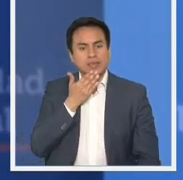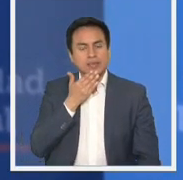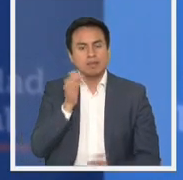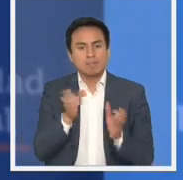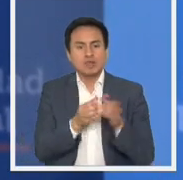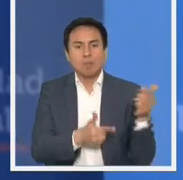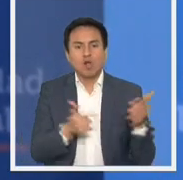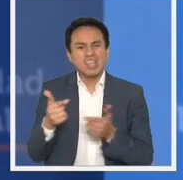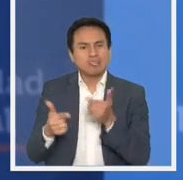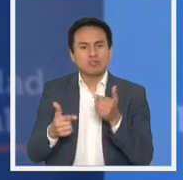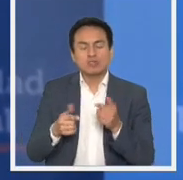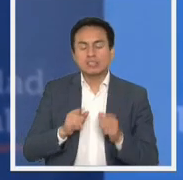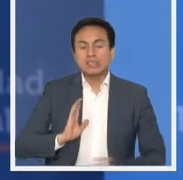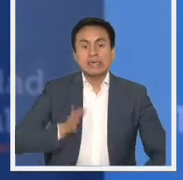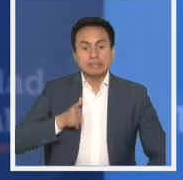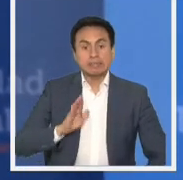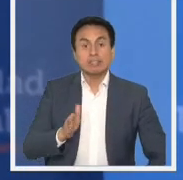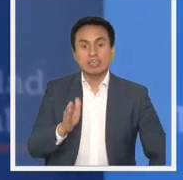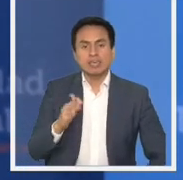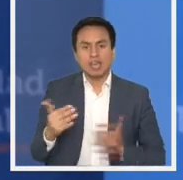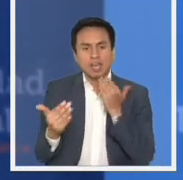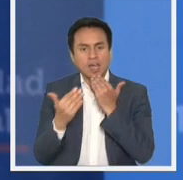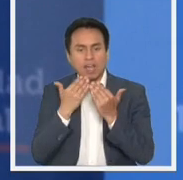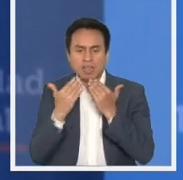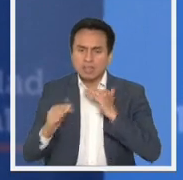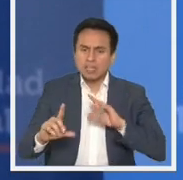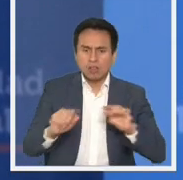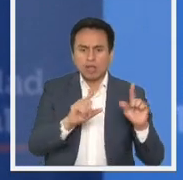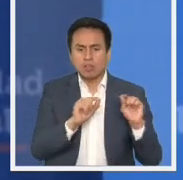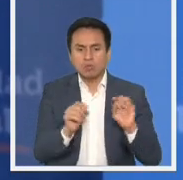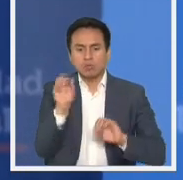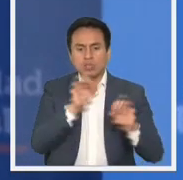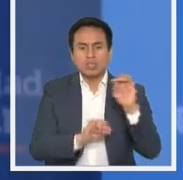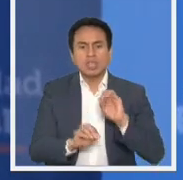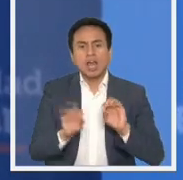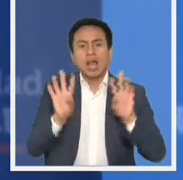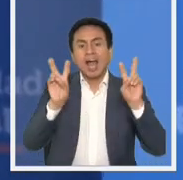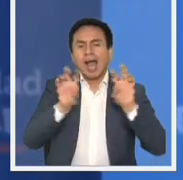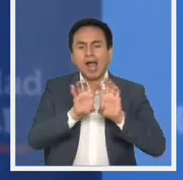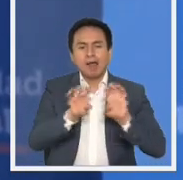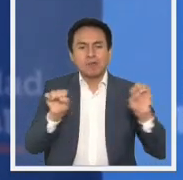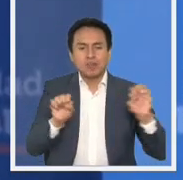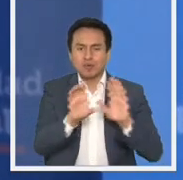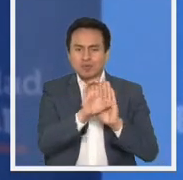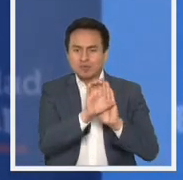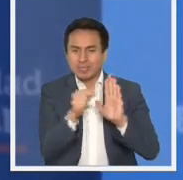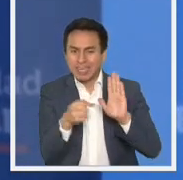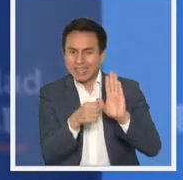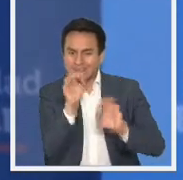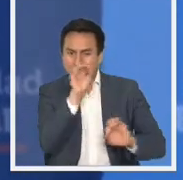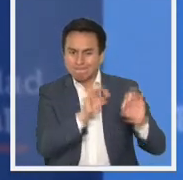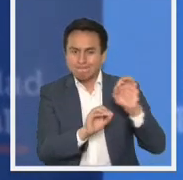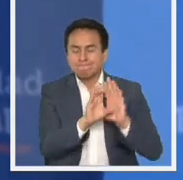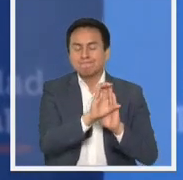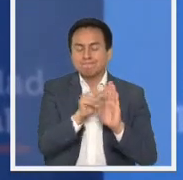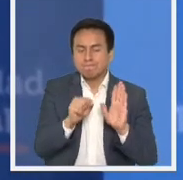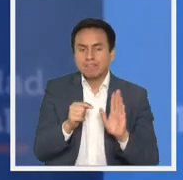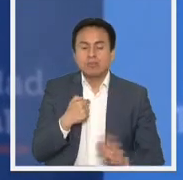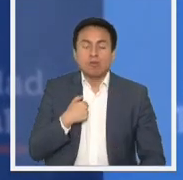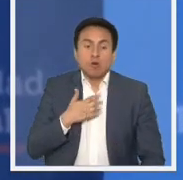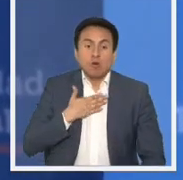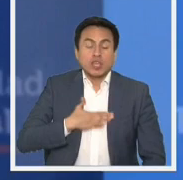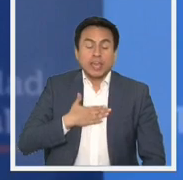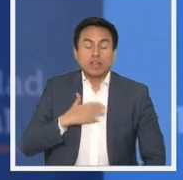donde los partidos políticos siguen dialogando para construir un acuerdo en materia constitucional quiero